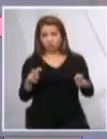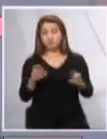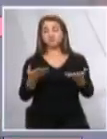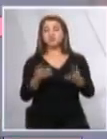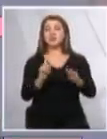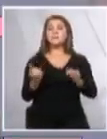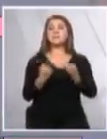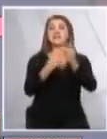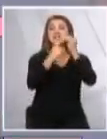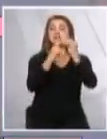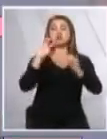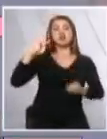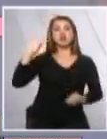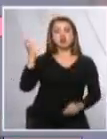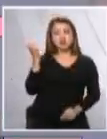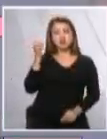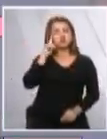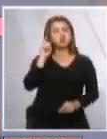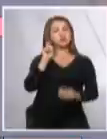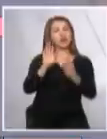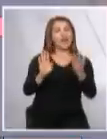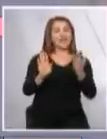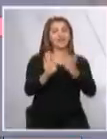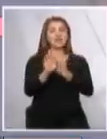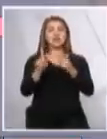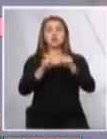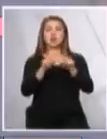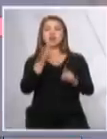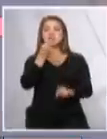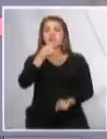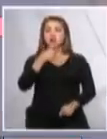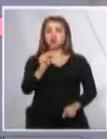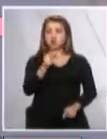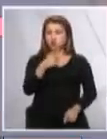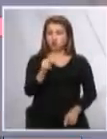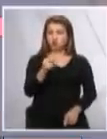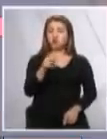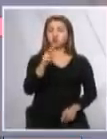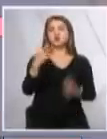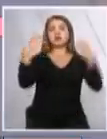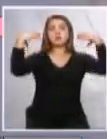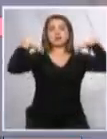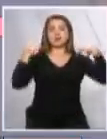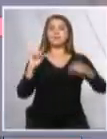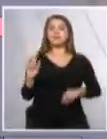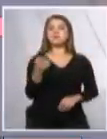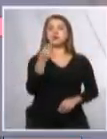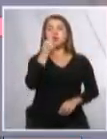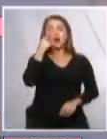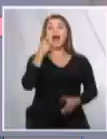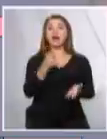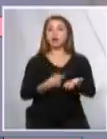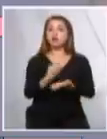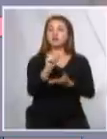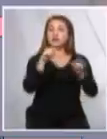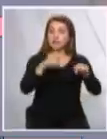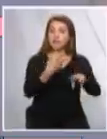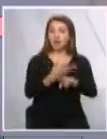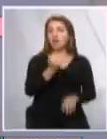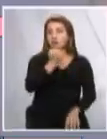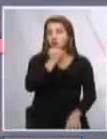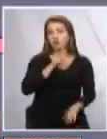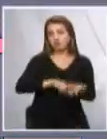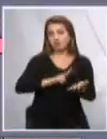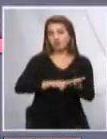del principio de inocencia, la clase política está negándose a su responsabilidad primera, que es reconocer de que se cometieron